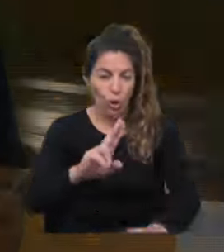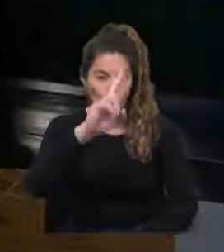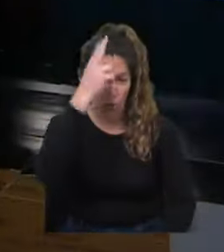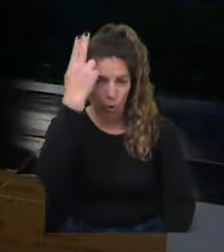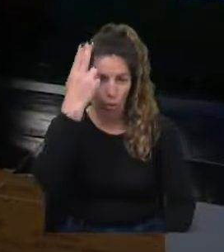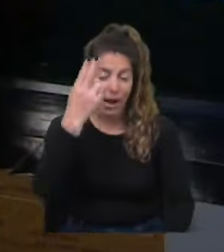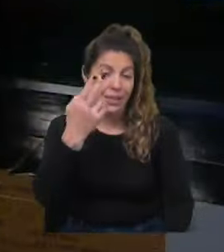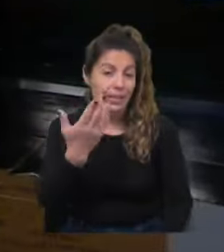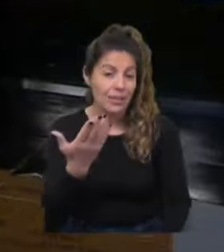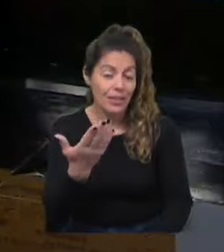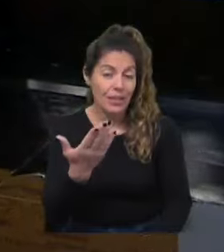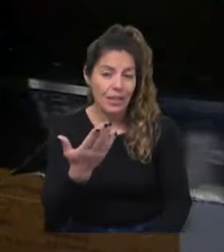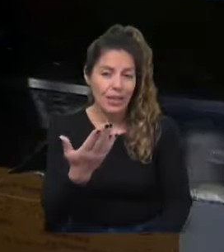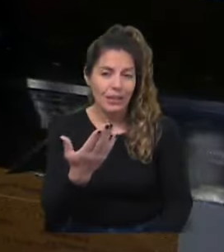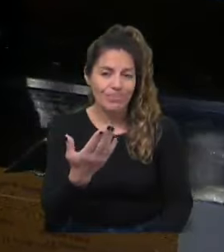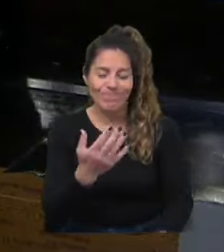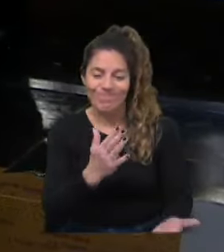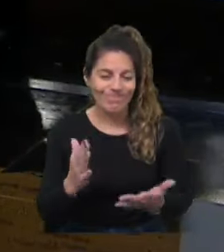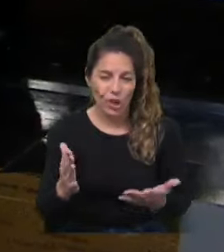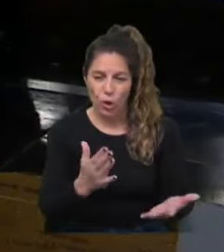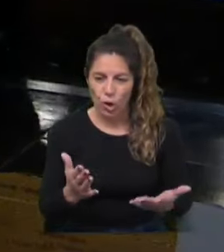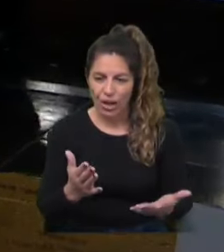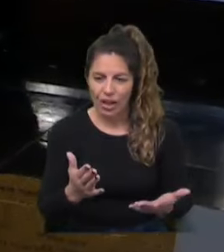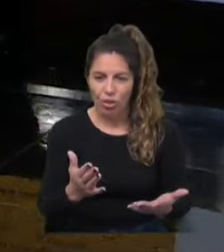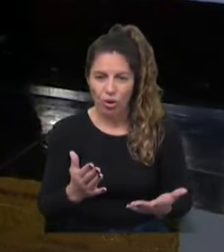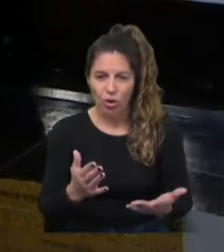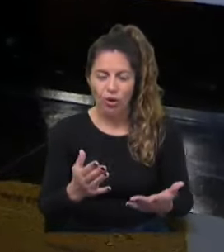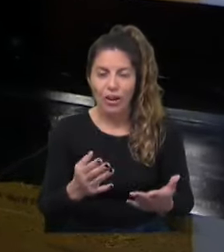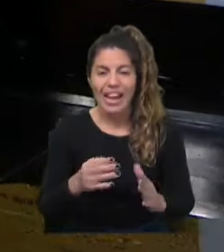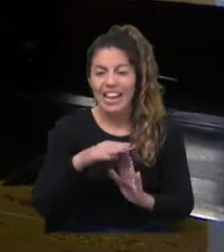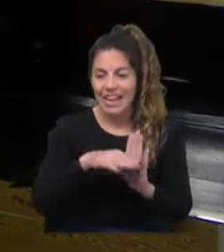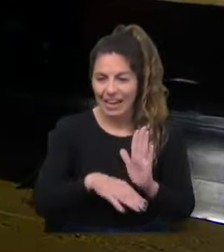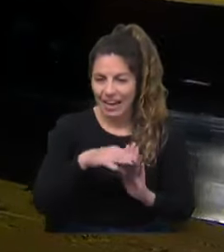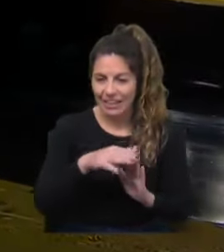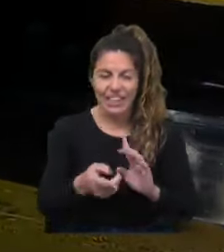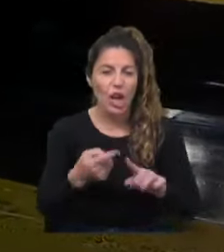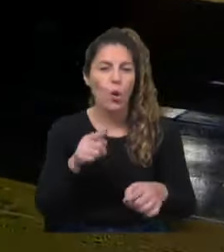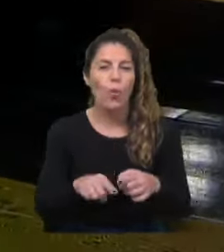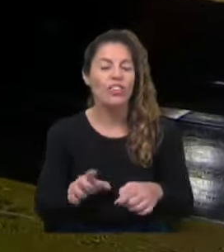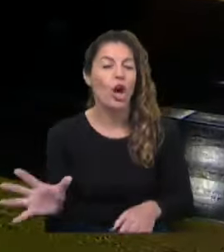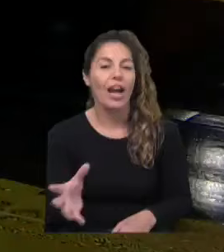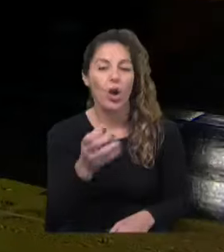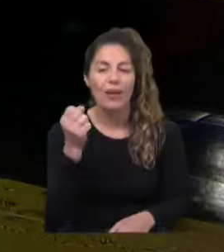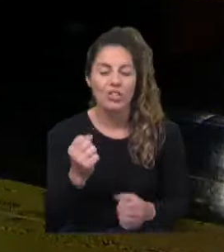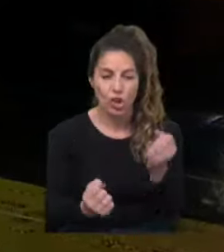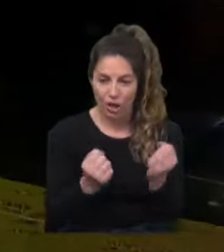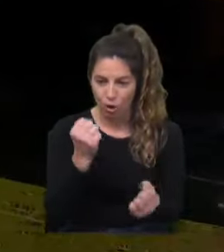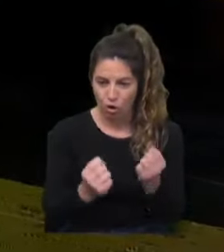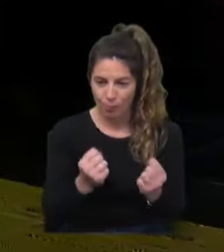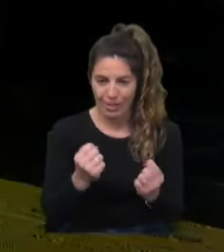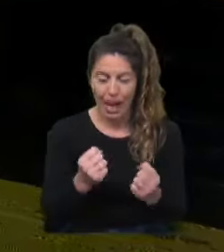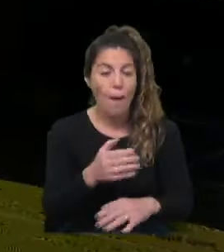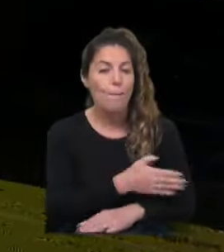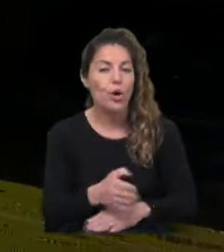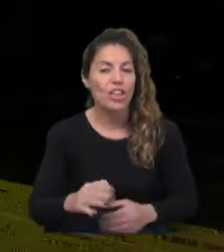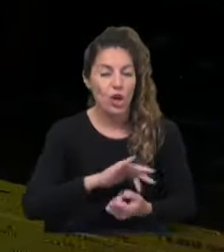bastante pobremente colocado en el ranking en cuanto a la recuperación económica